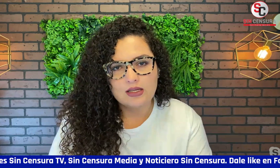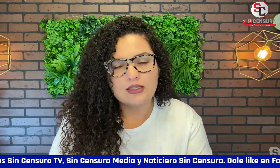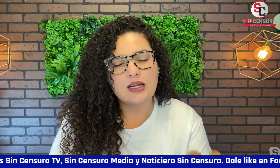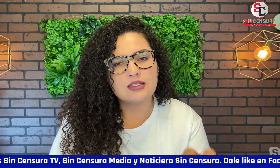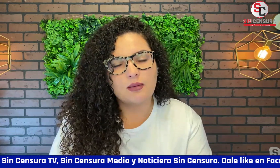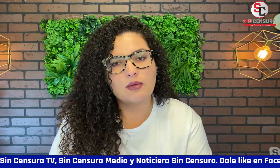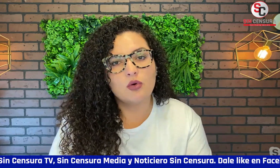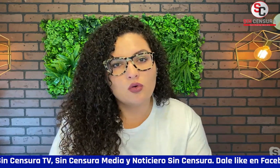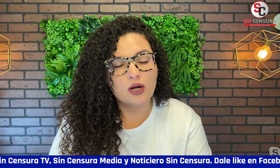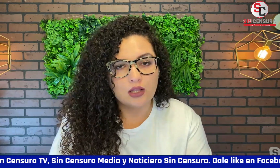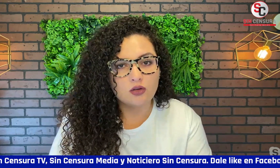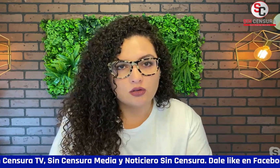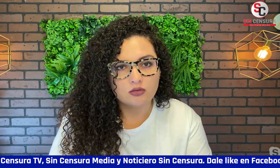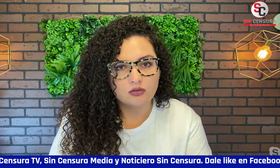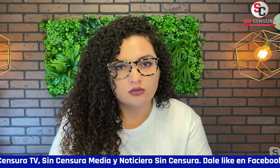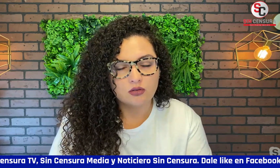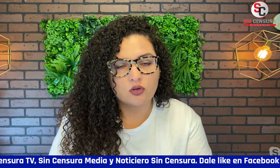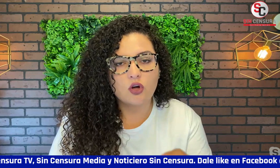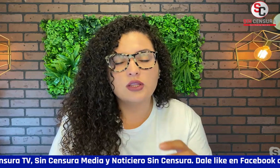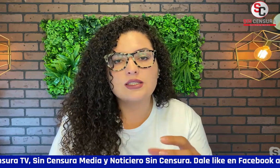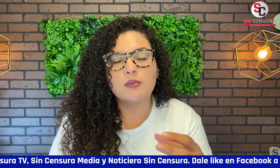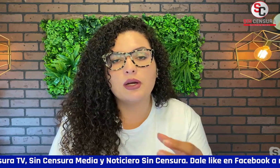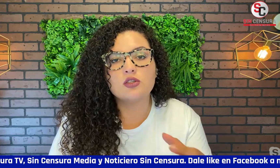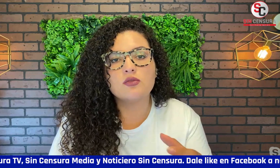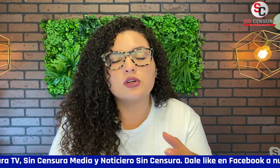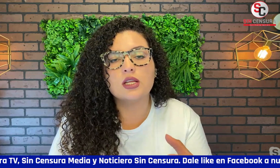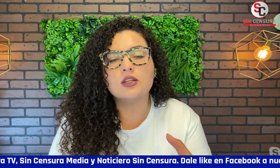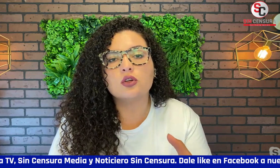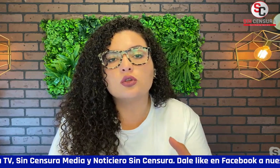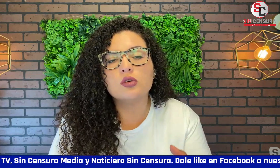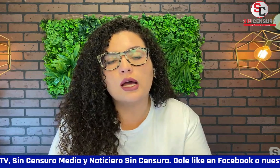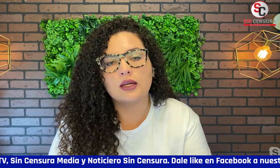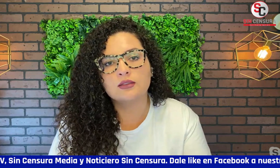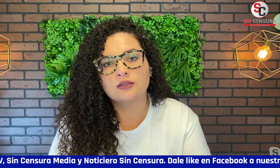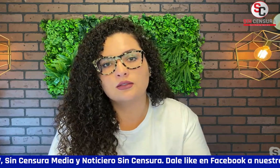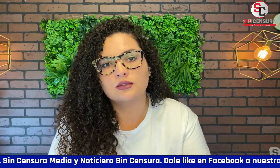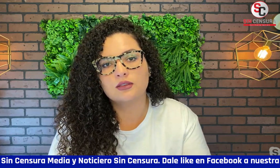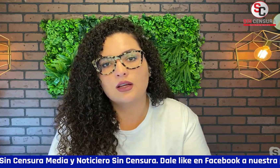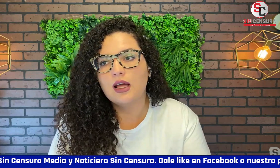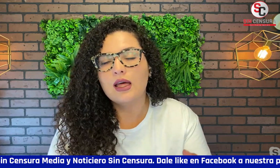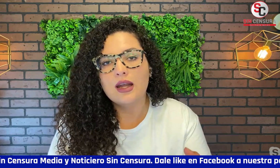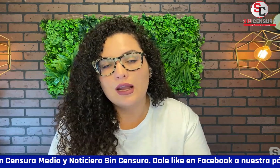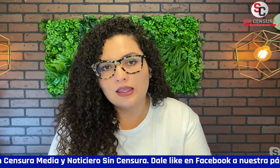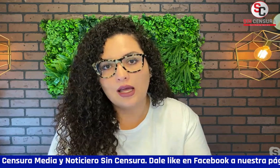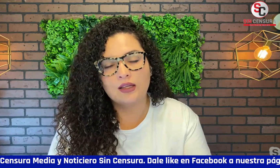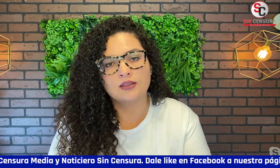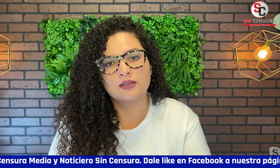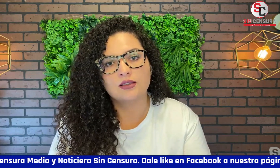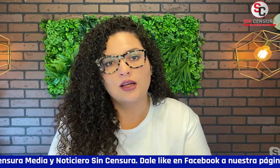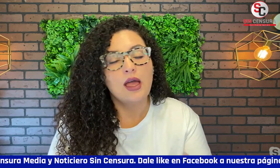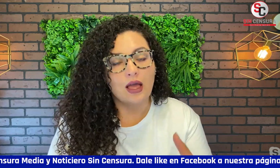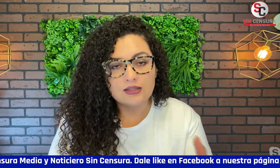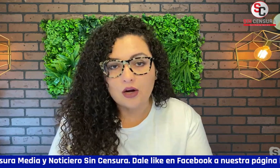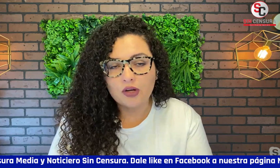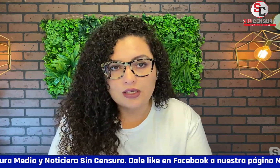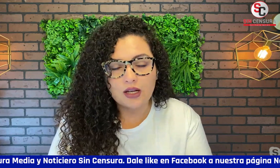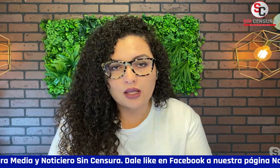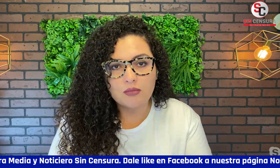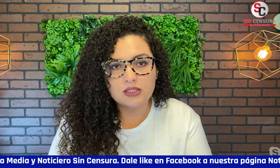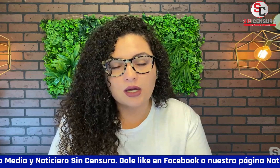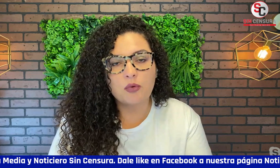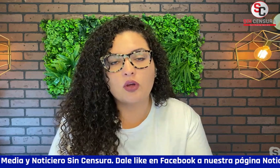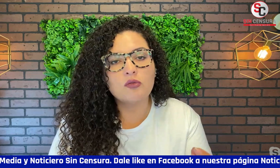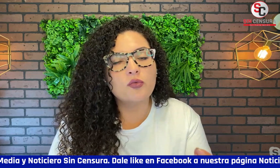fiscal se le estaba involucrando con desaparición forzada y tortura. Neta, es algo que se